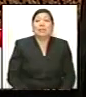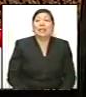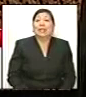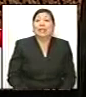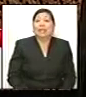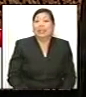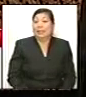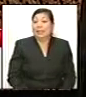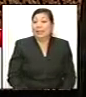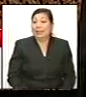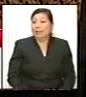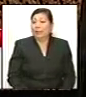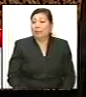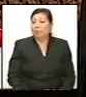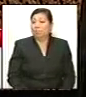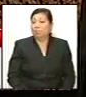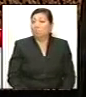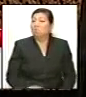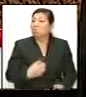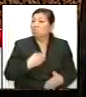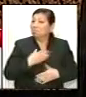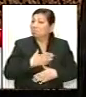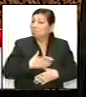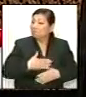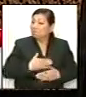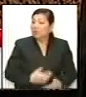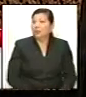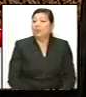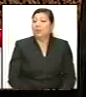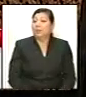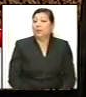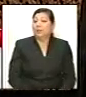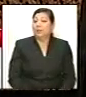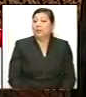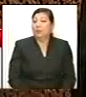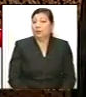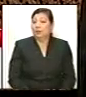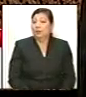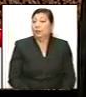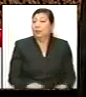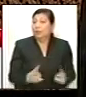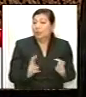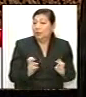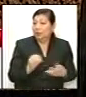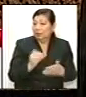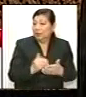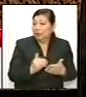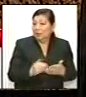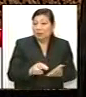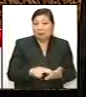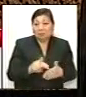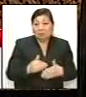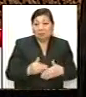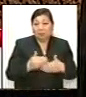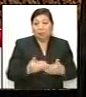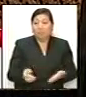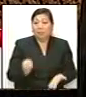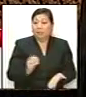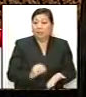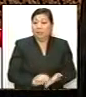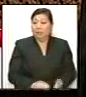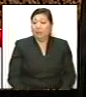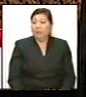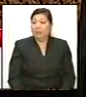presidente, las satisfacciones del caso. Tenemos una agenda que ha sido aplazada por segunda vez. Veo a